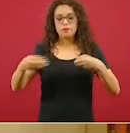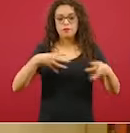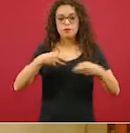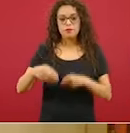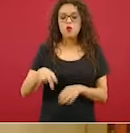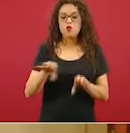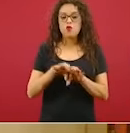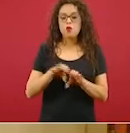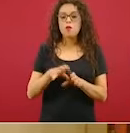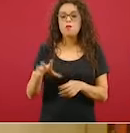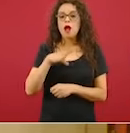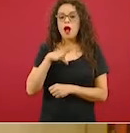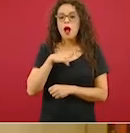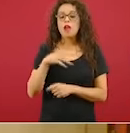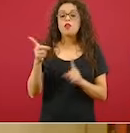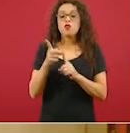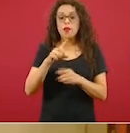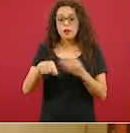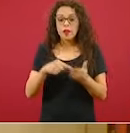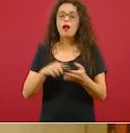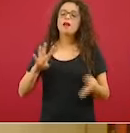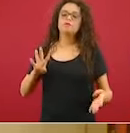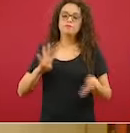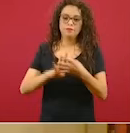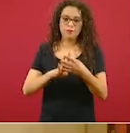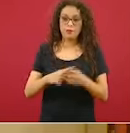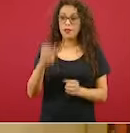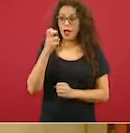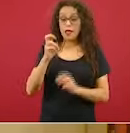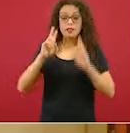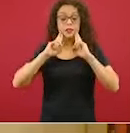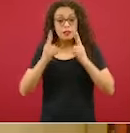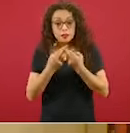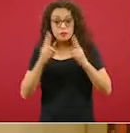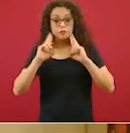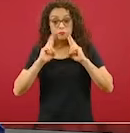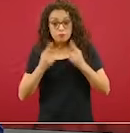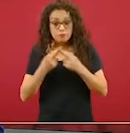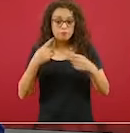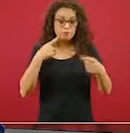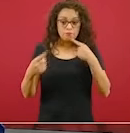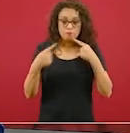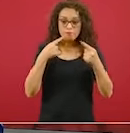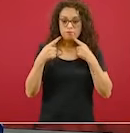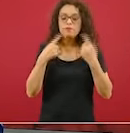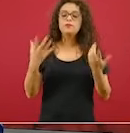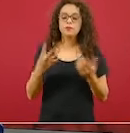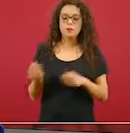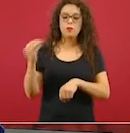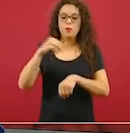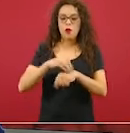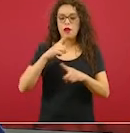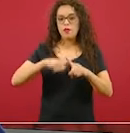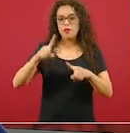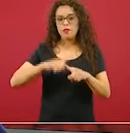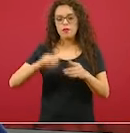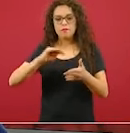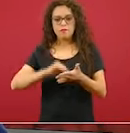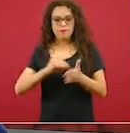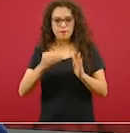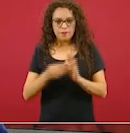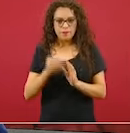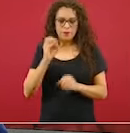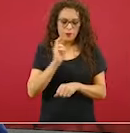ocurriendo en los penales, y a través de estas reuniones precisamente implementar las estrategias o dar